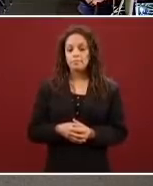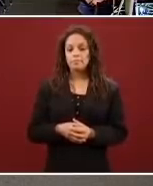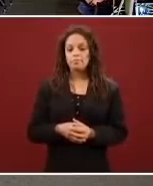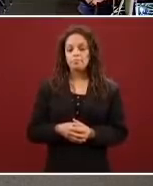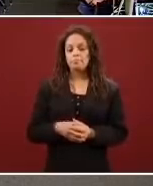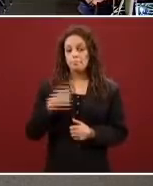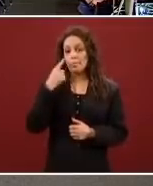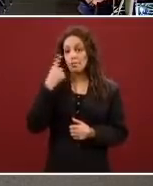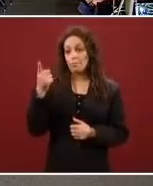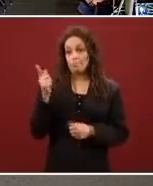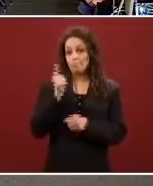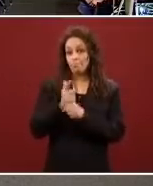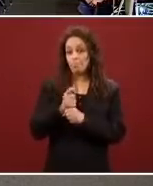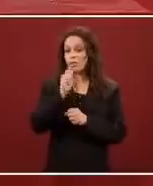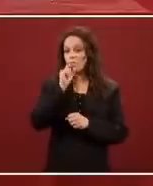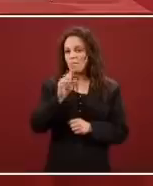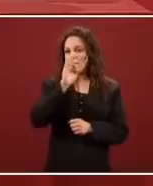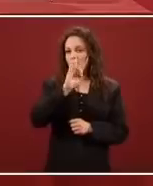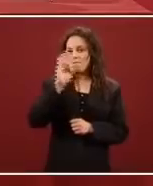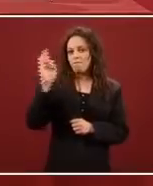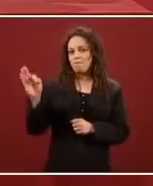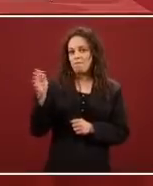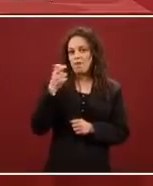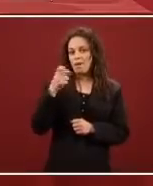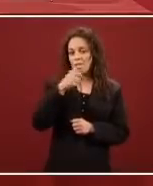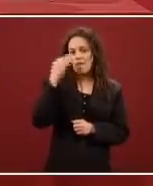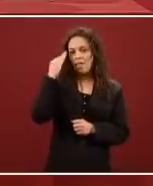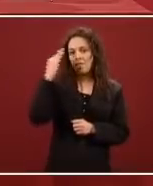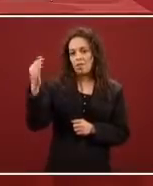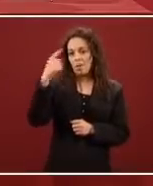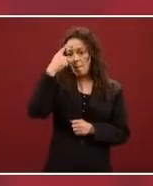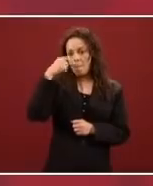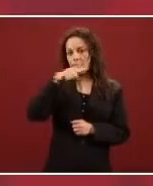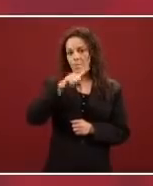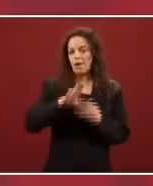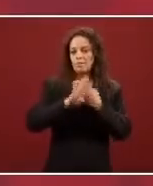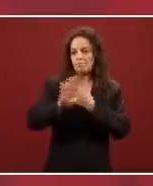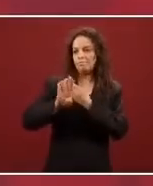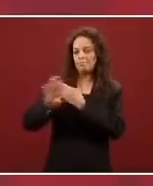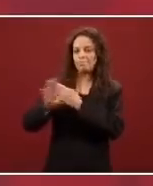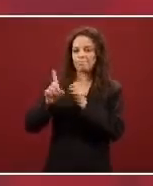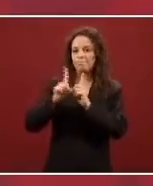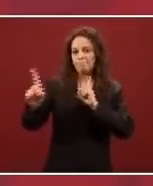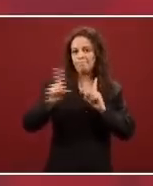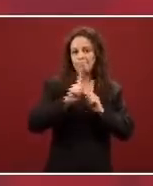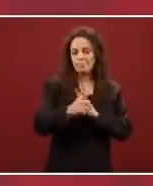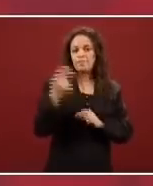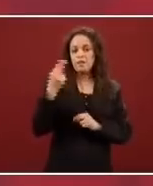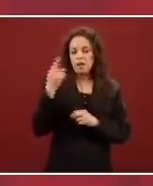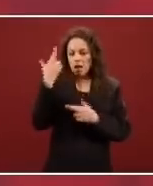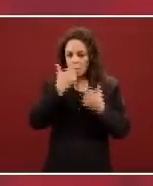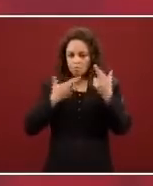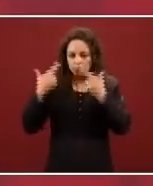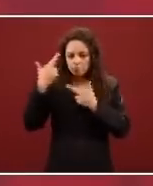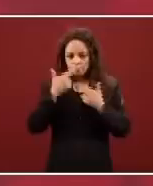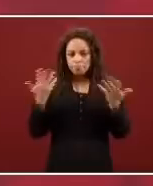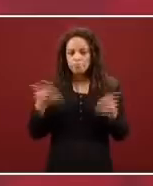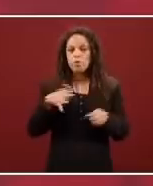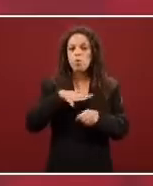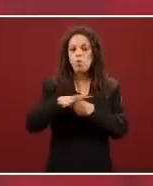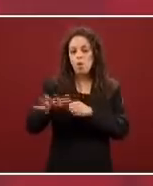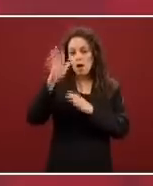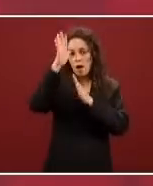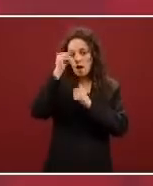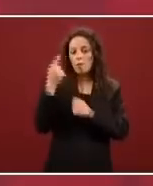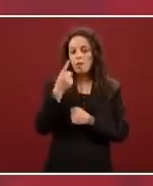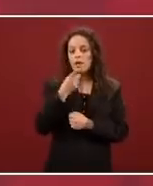misma fecha de la jornada. Tendremos que revisar exactamente qué es lo que dice el acuerdo y